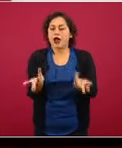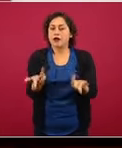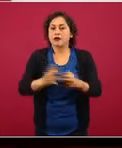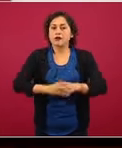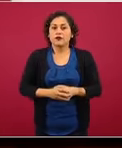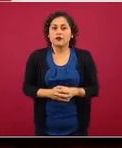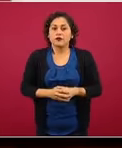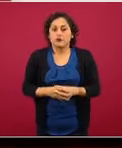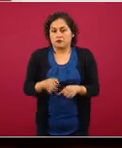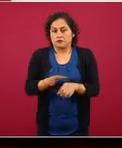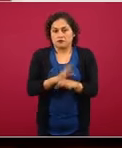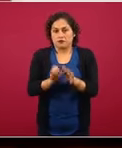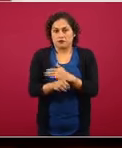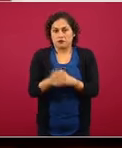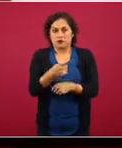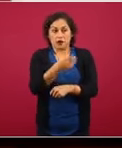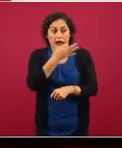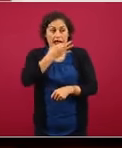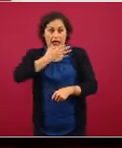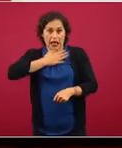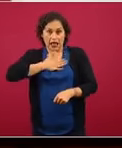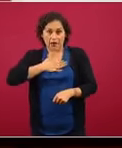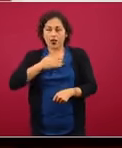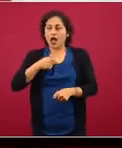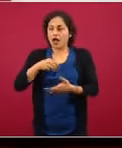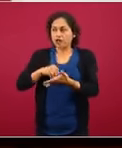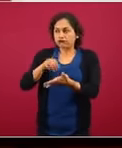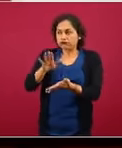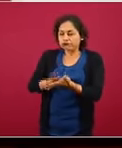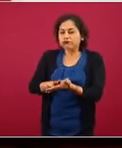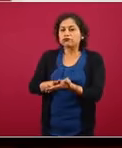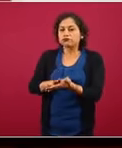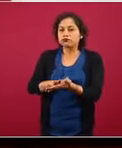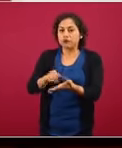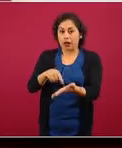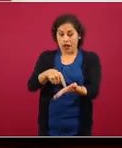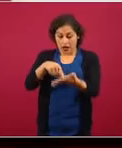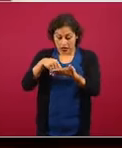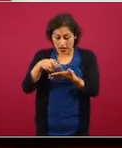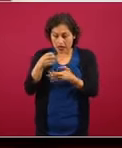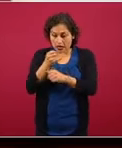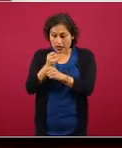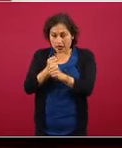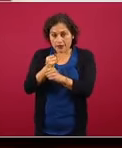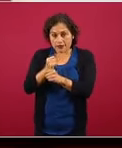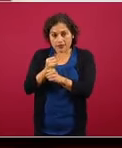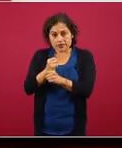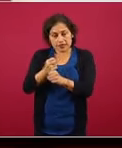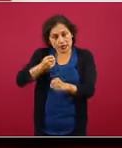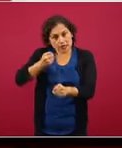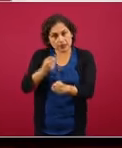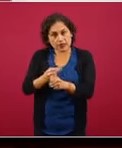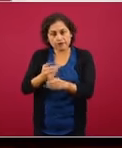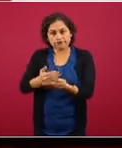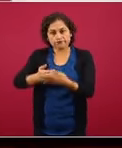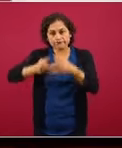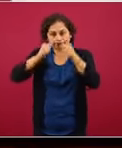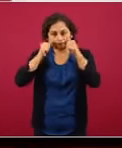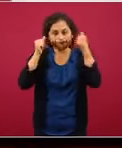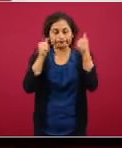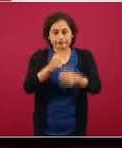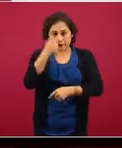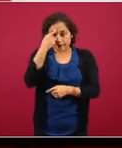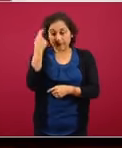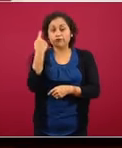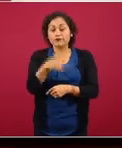característica que pudiera tomarse como algún evento adverso, para que se estudie de forma oportuna y que